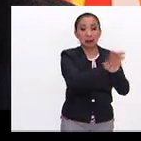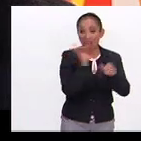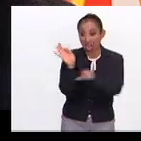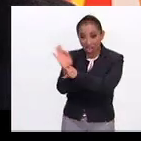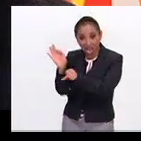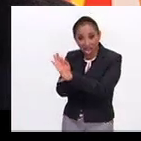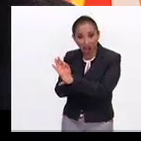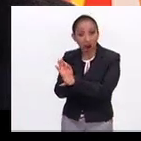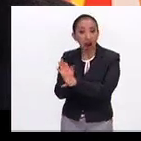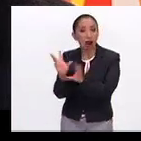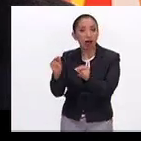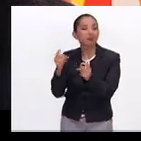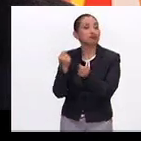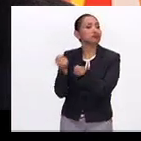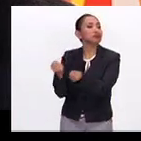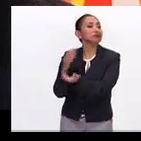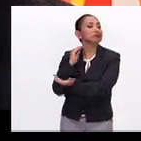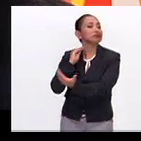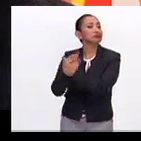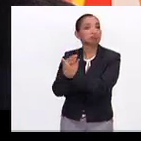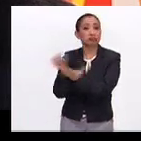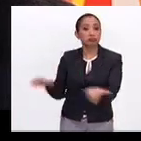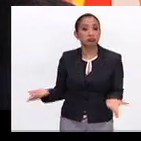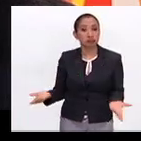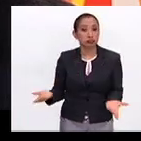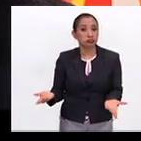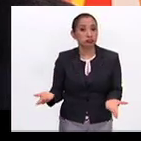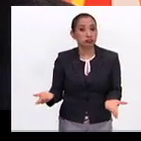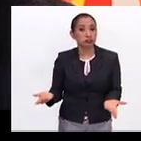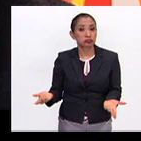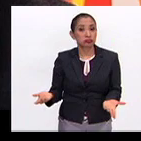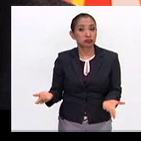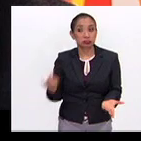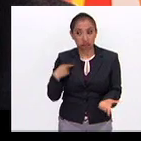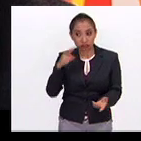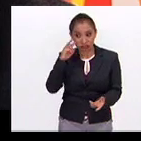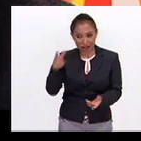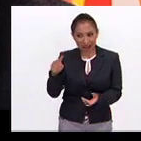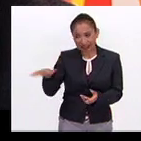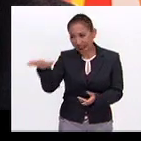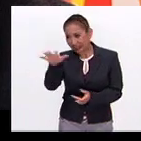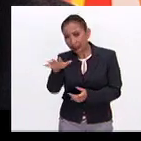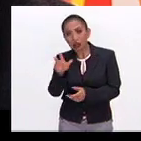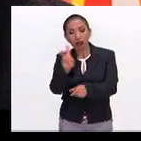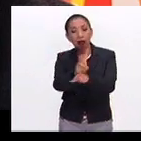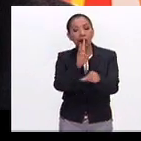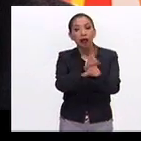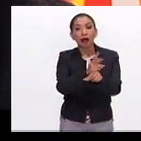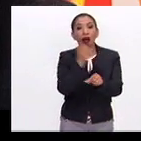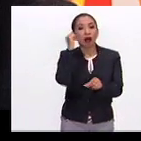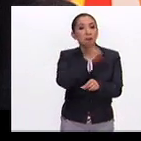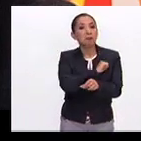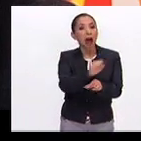En muchas situaciones protege a los criminales y hace su vida un gran sufrimiento.